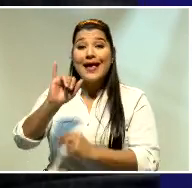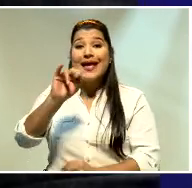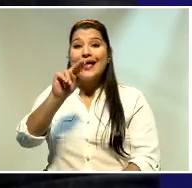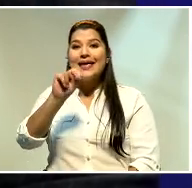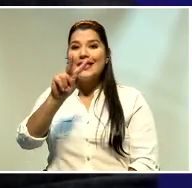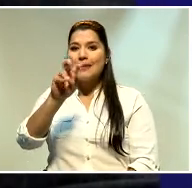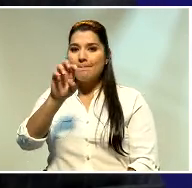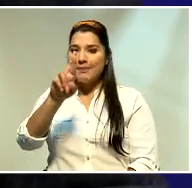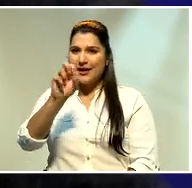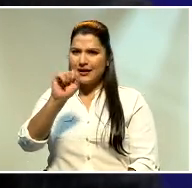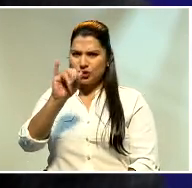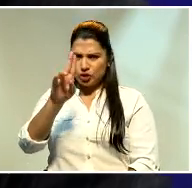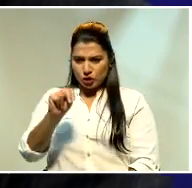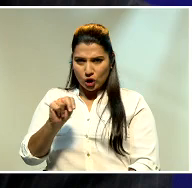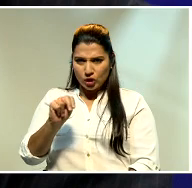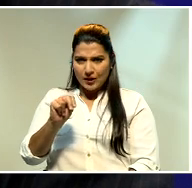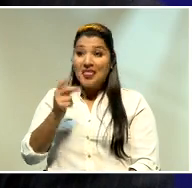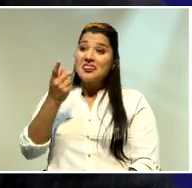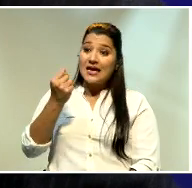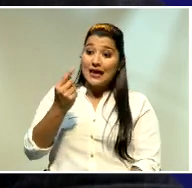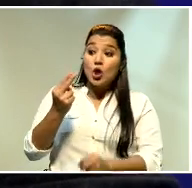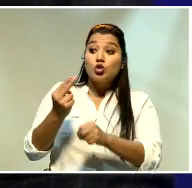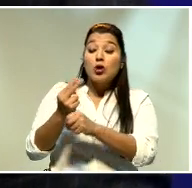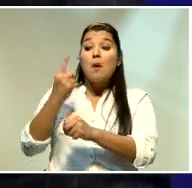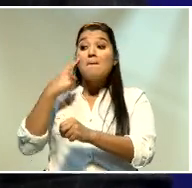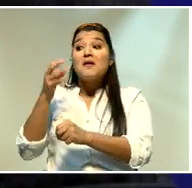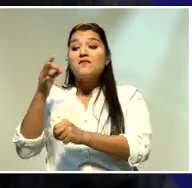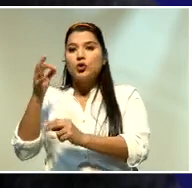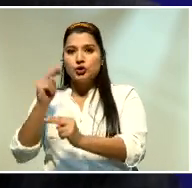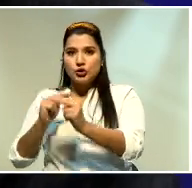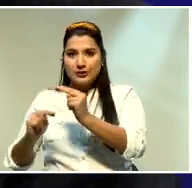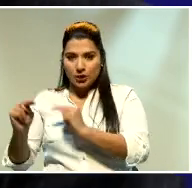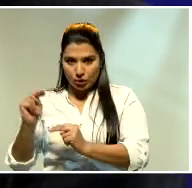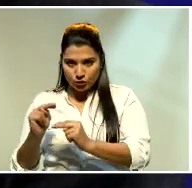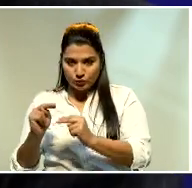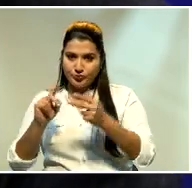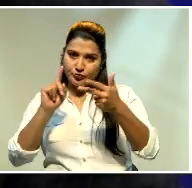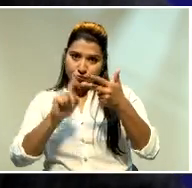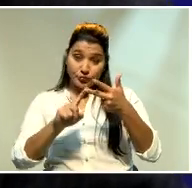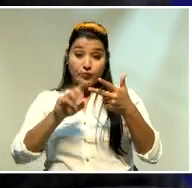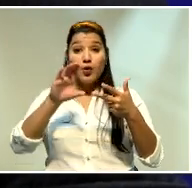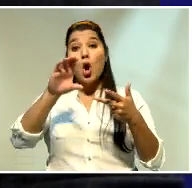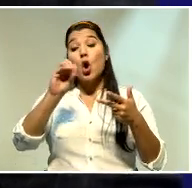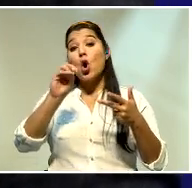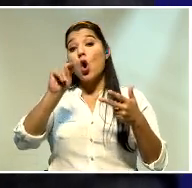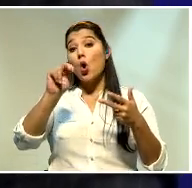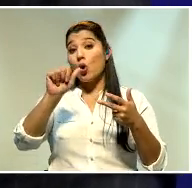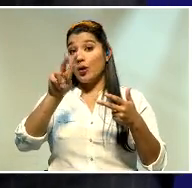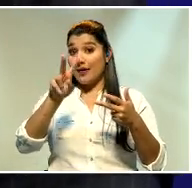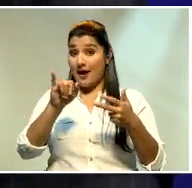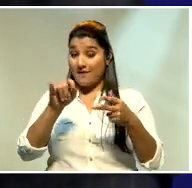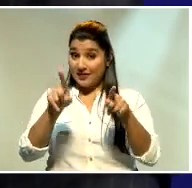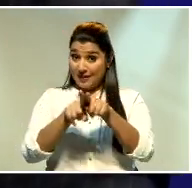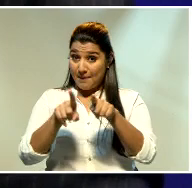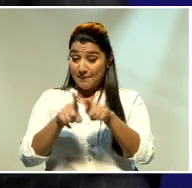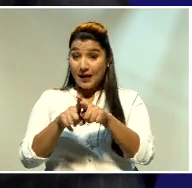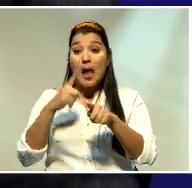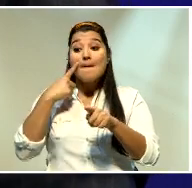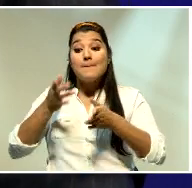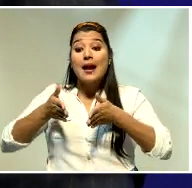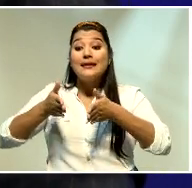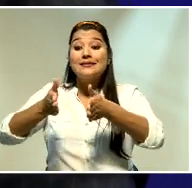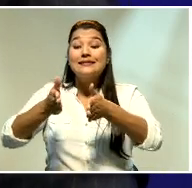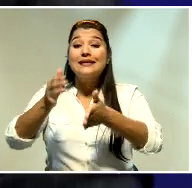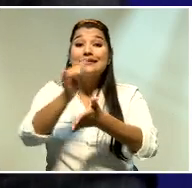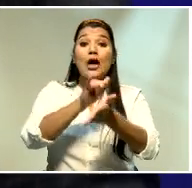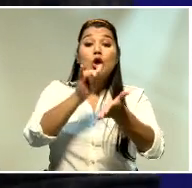que botamos la plata, son inversiones. Otra fue la inversión a Conavi para las obras impostergables de la ruta San